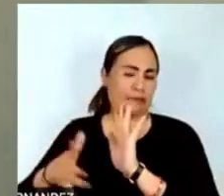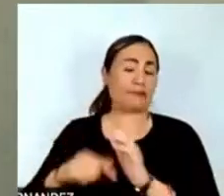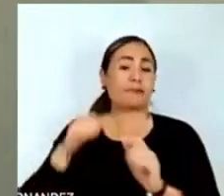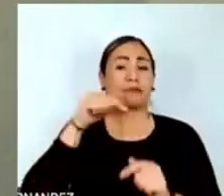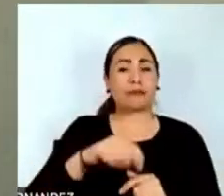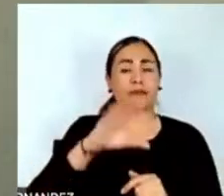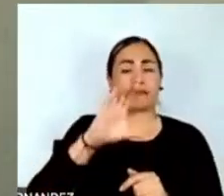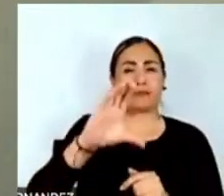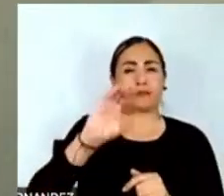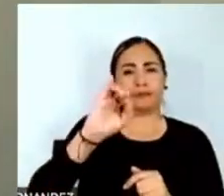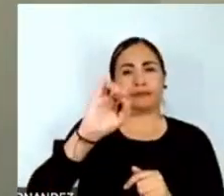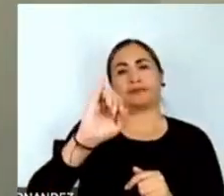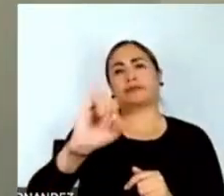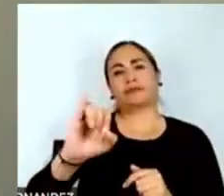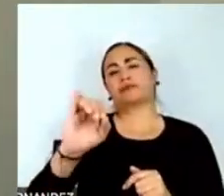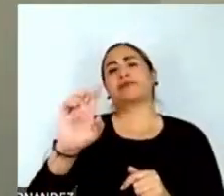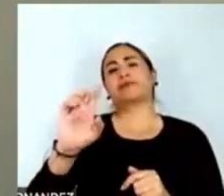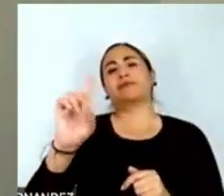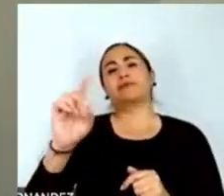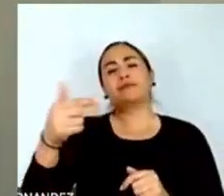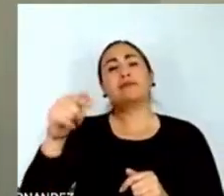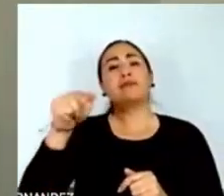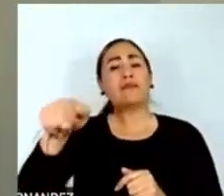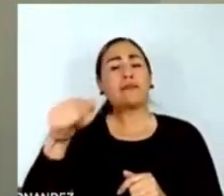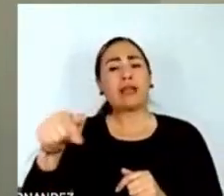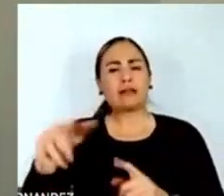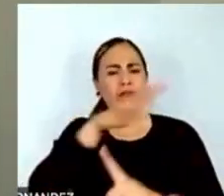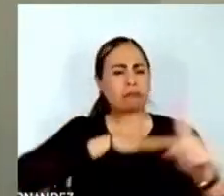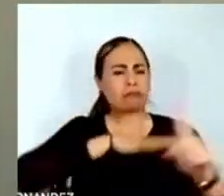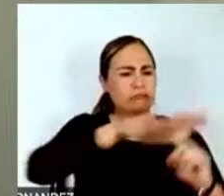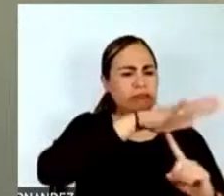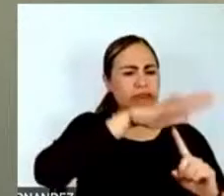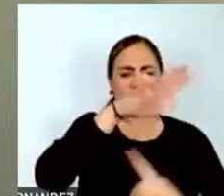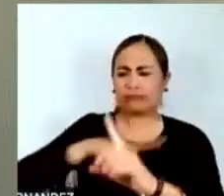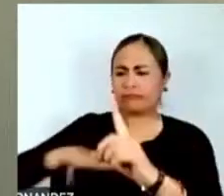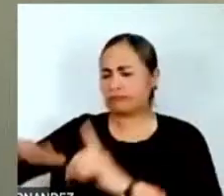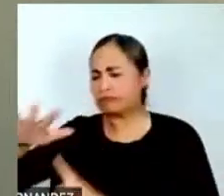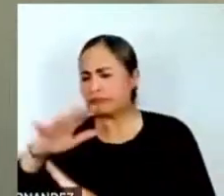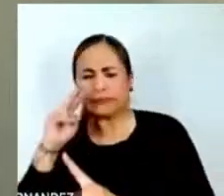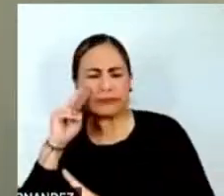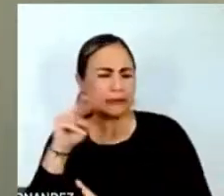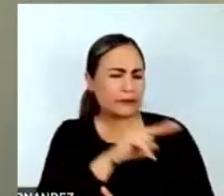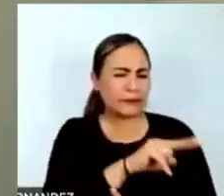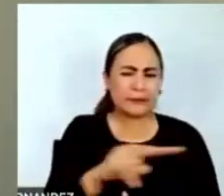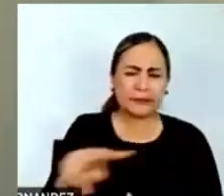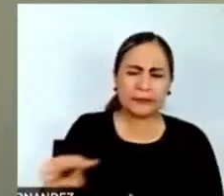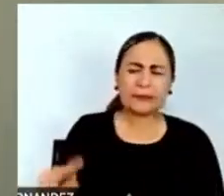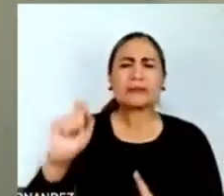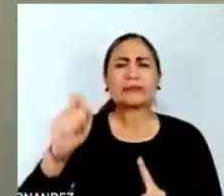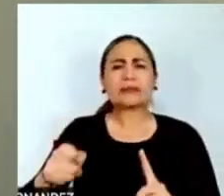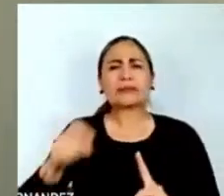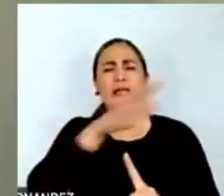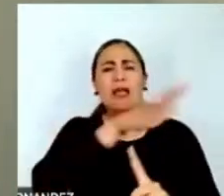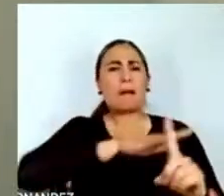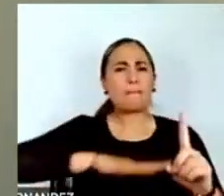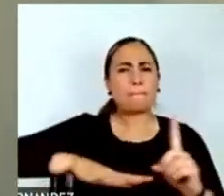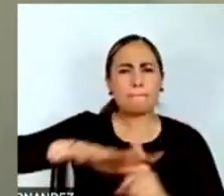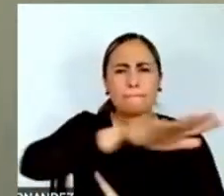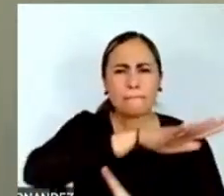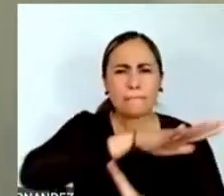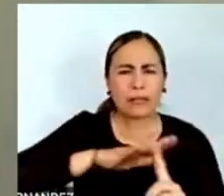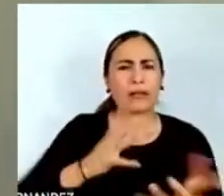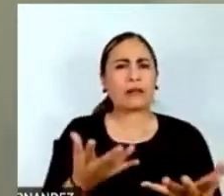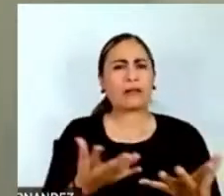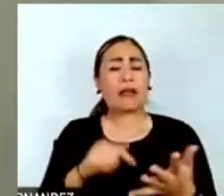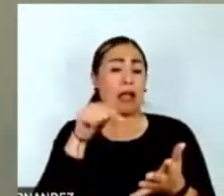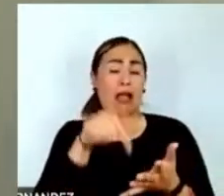escenarios. Y sobre todo aquí hay un punto bien interesante, que es que un escenario donde no haya legislación y donde